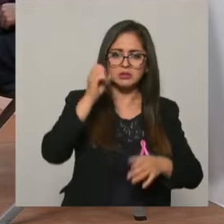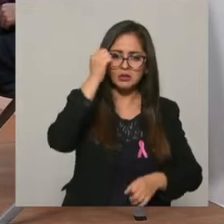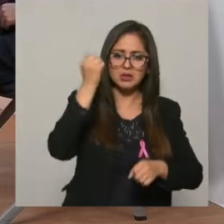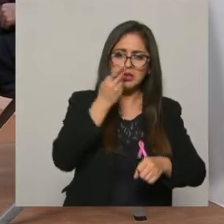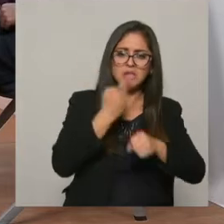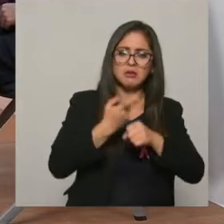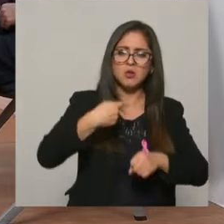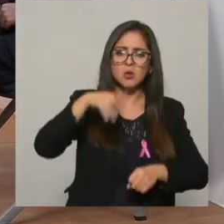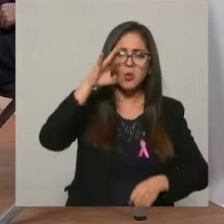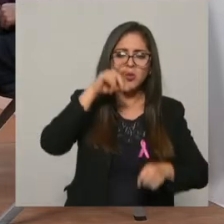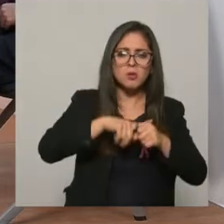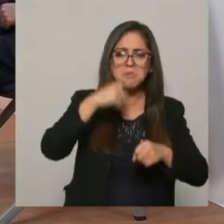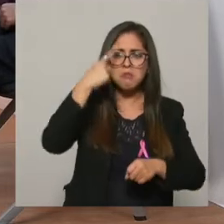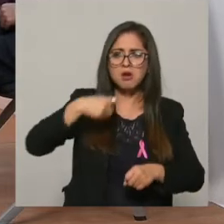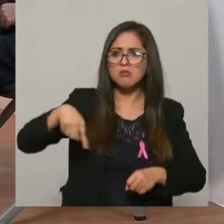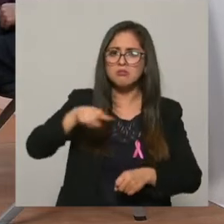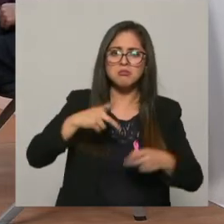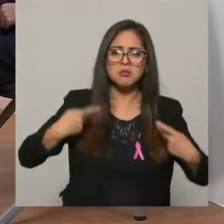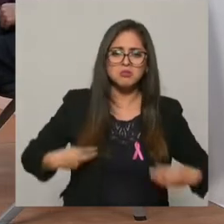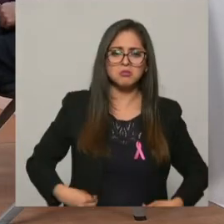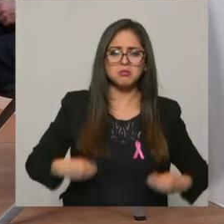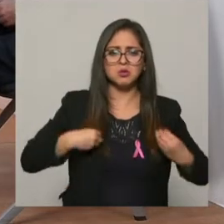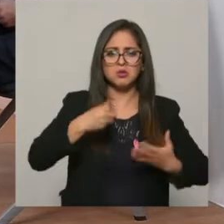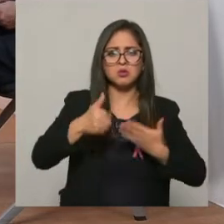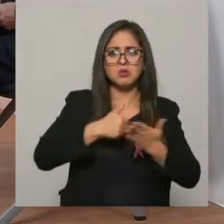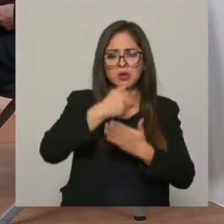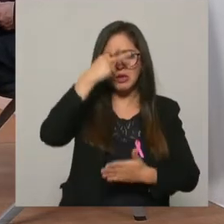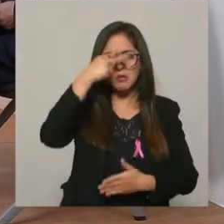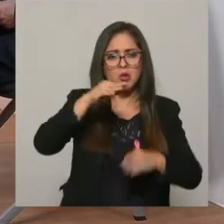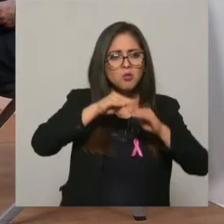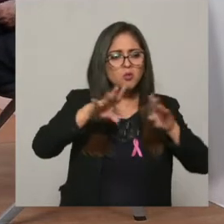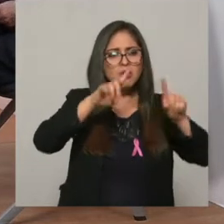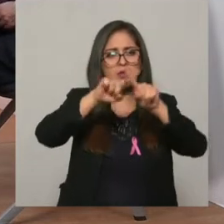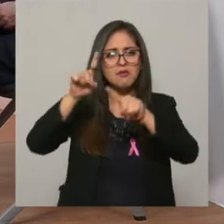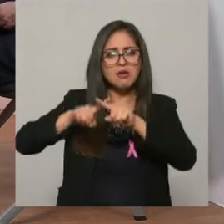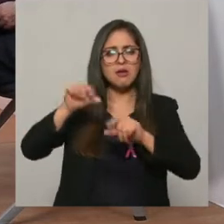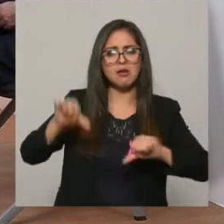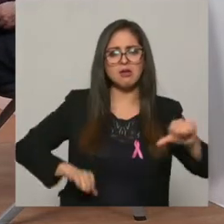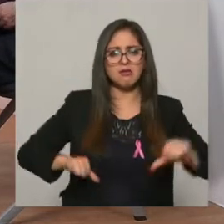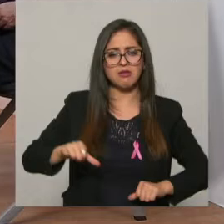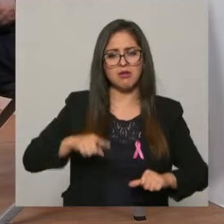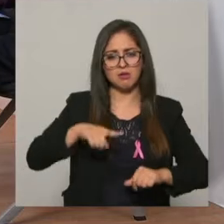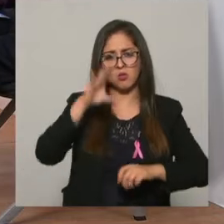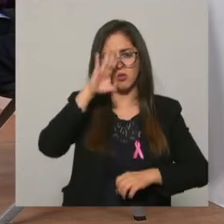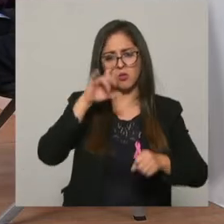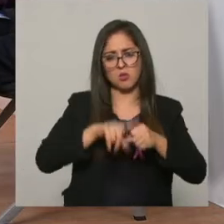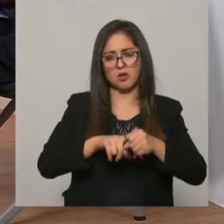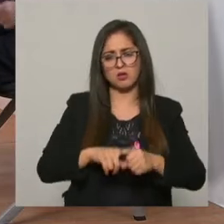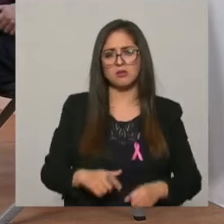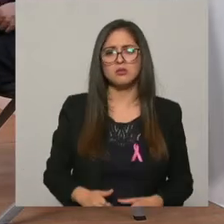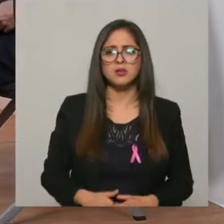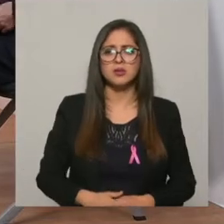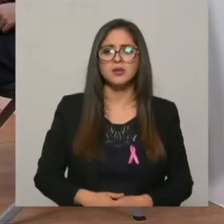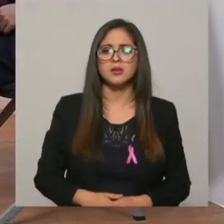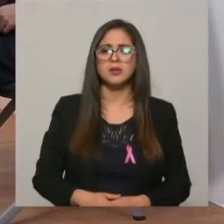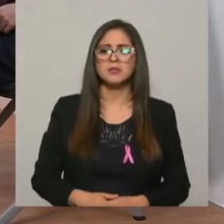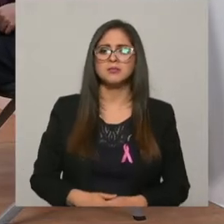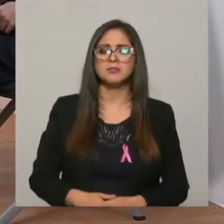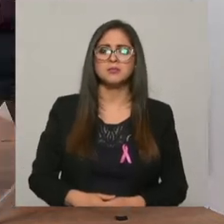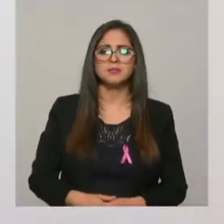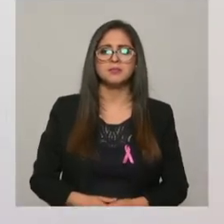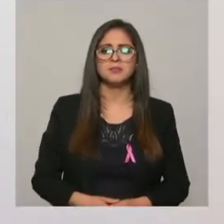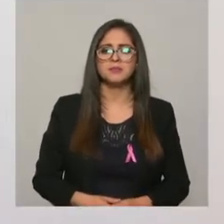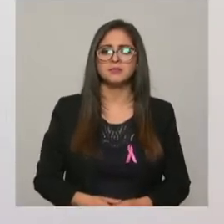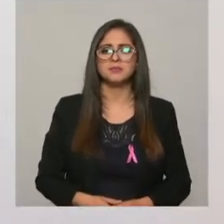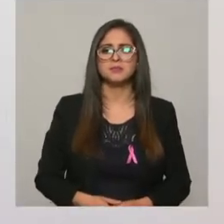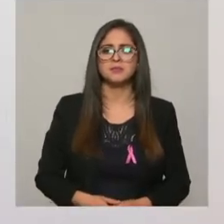la ciudadanía, a la población esta oferta cultural. Así es. Mira, es un muy buen ejemplo aquí